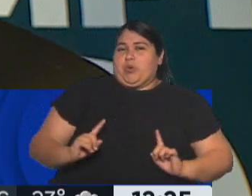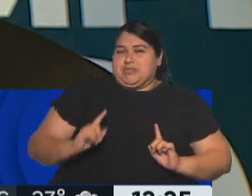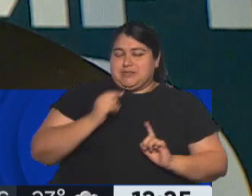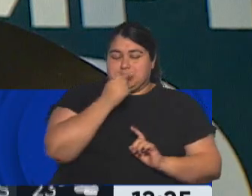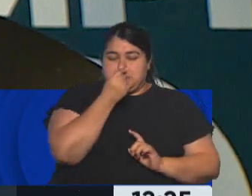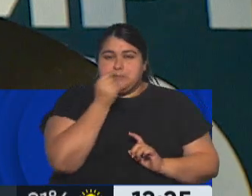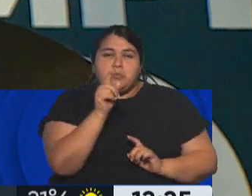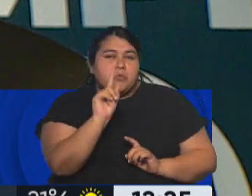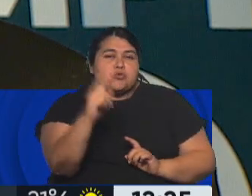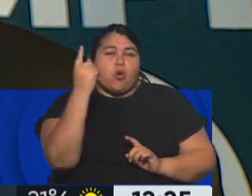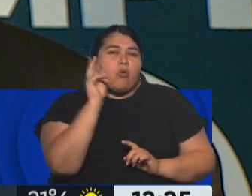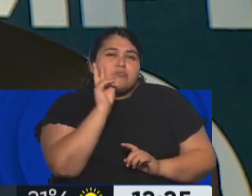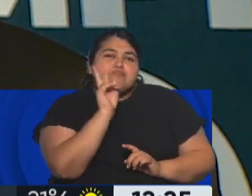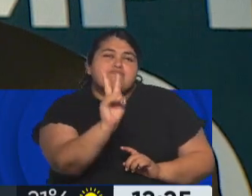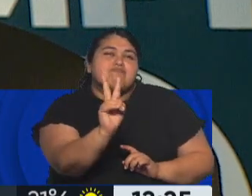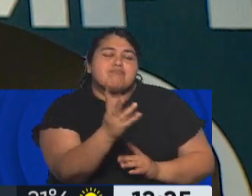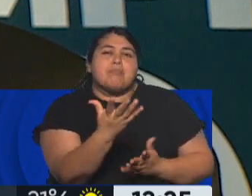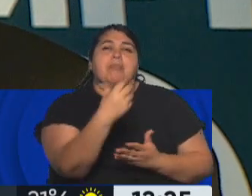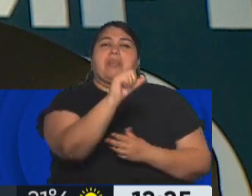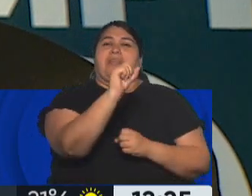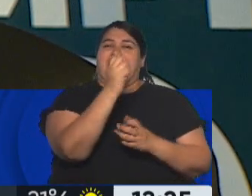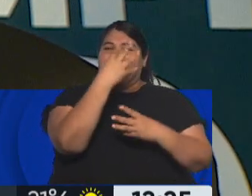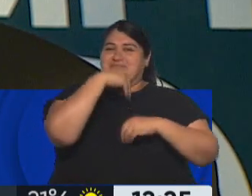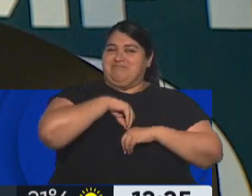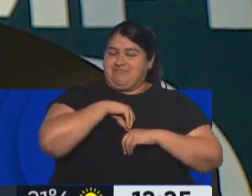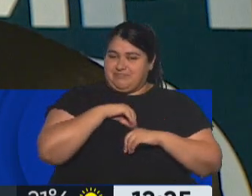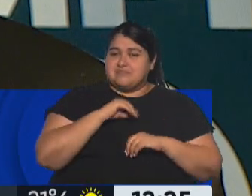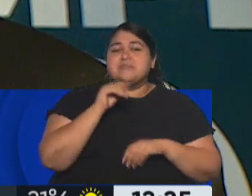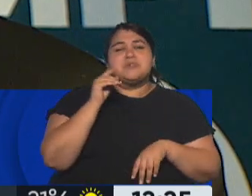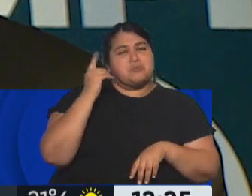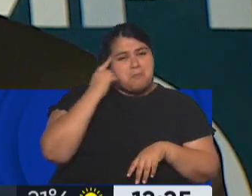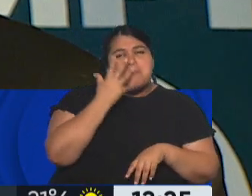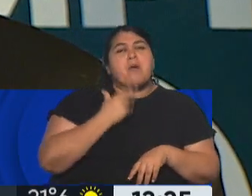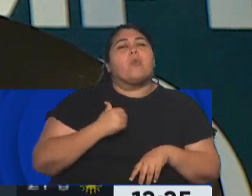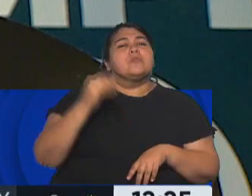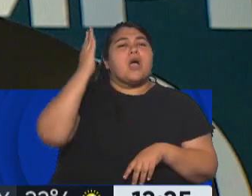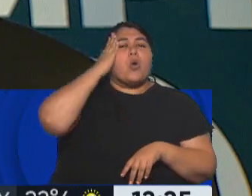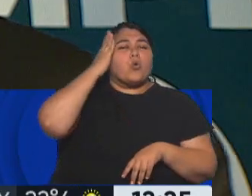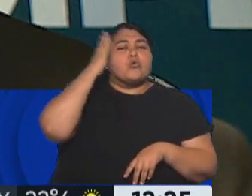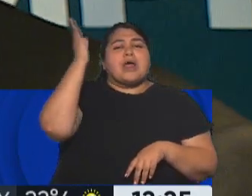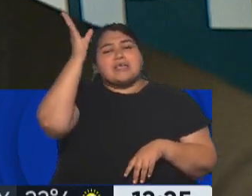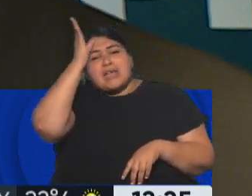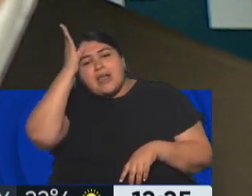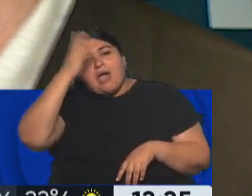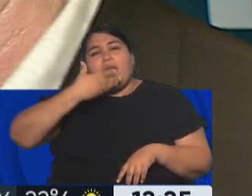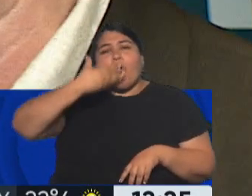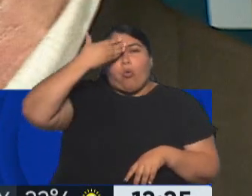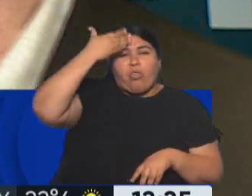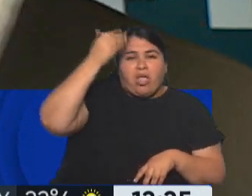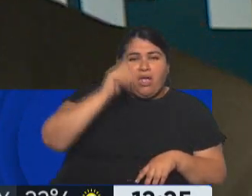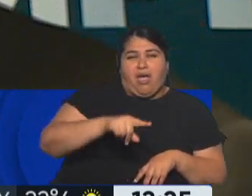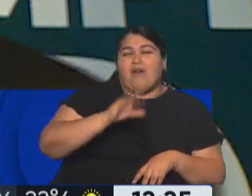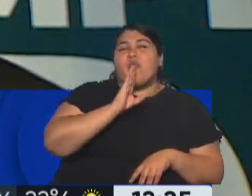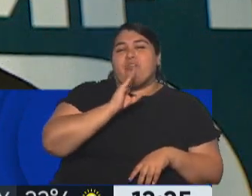y y ocurre eso y es lo que a mí me gusta porque creo que tiene que ver con nuestra herencia cultural italiana judía que son dos cosas que